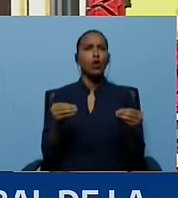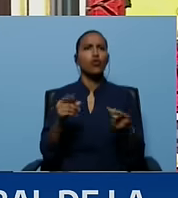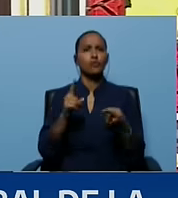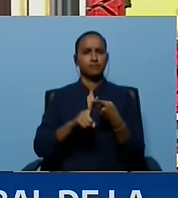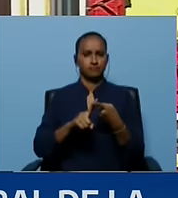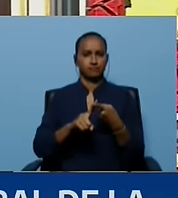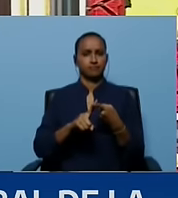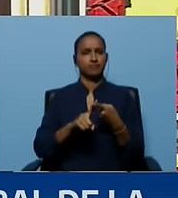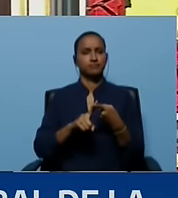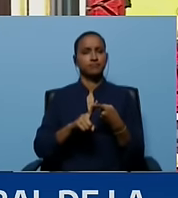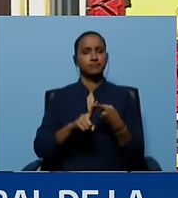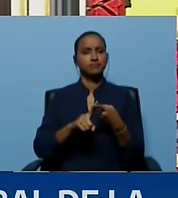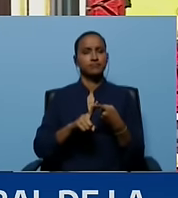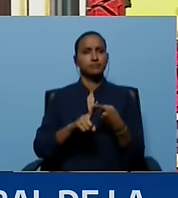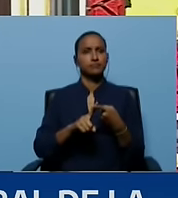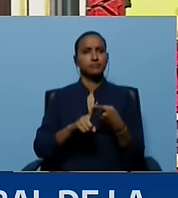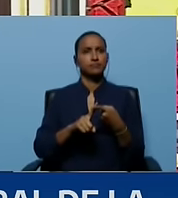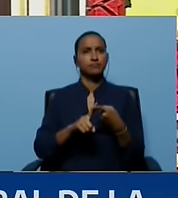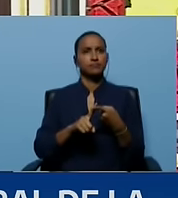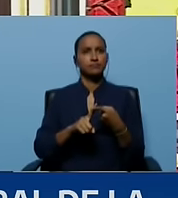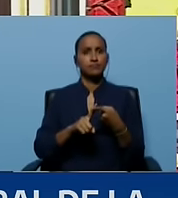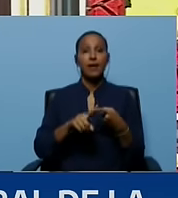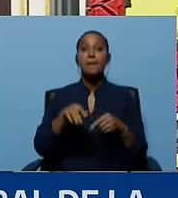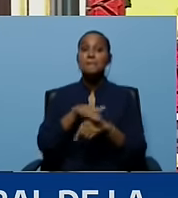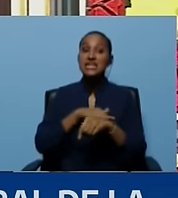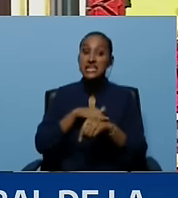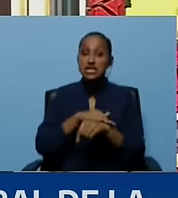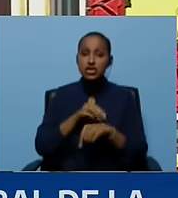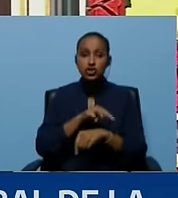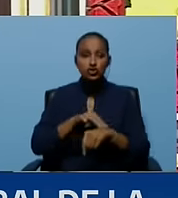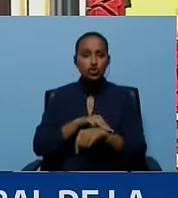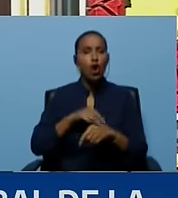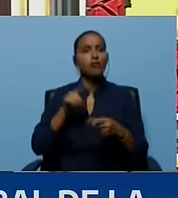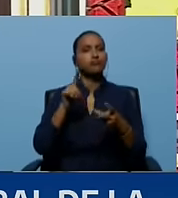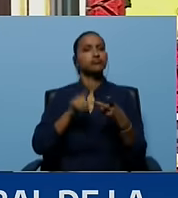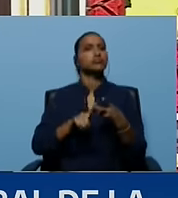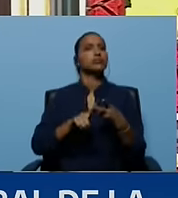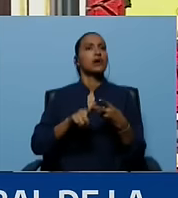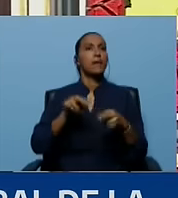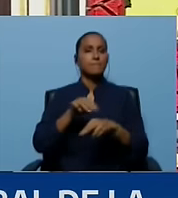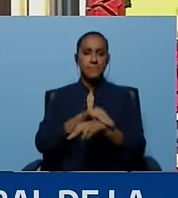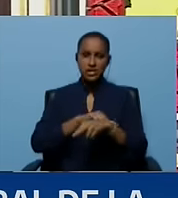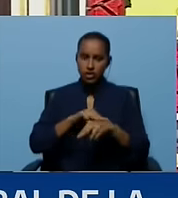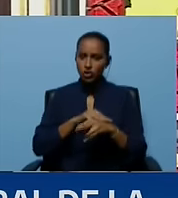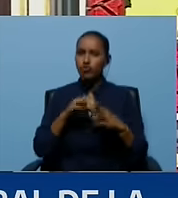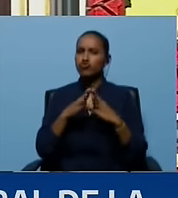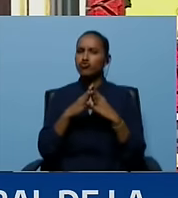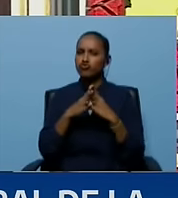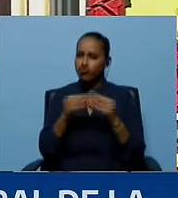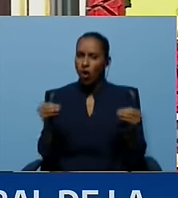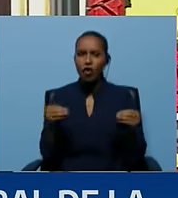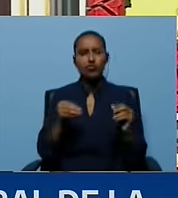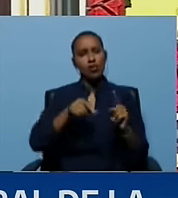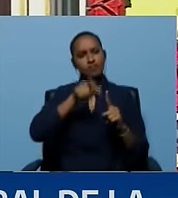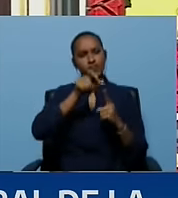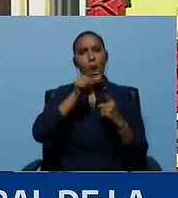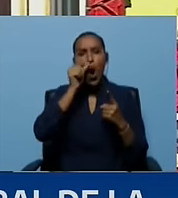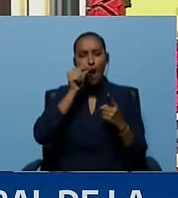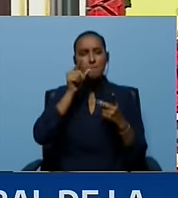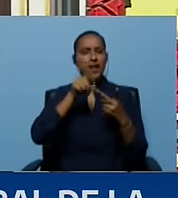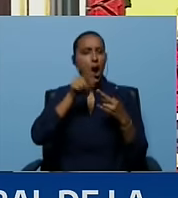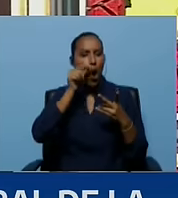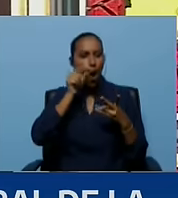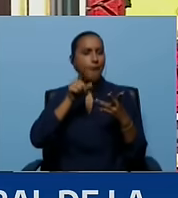Rodríguez, ¿verdad? Y ministros de Educación, Héctor Rodríguez, Juventud, Grecia Colmenares, Deporte,